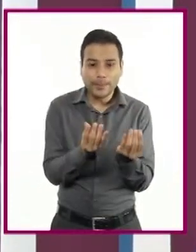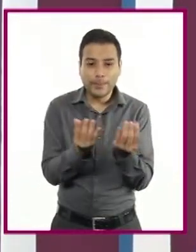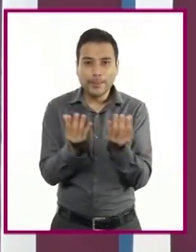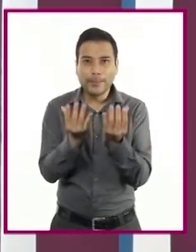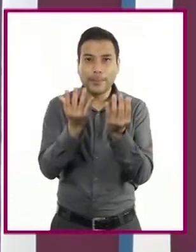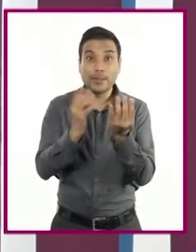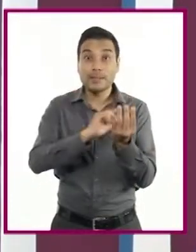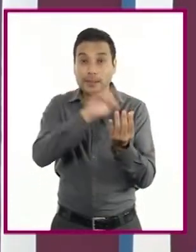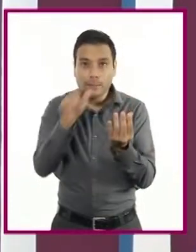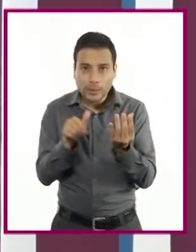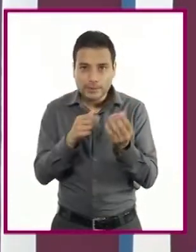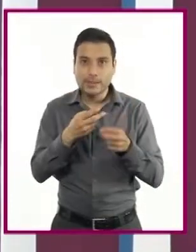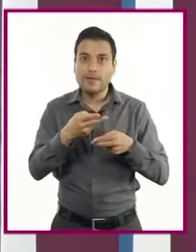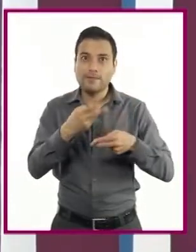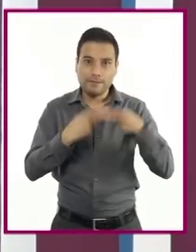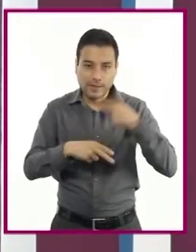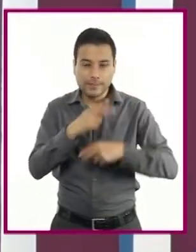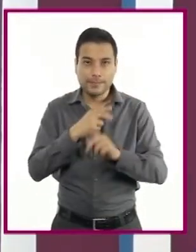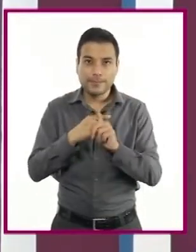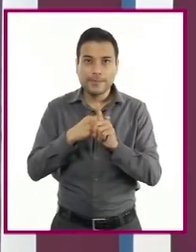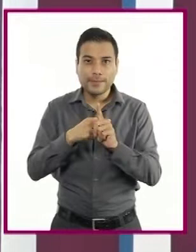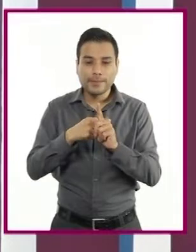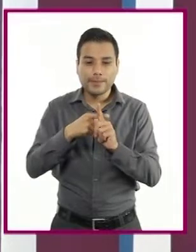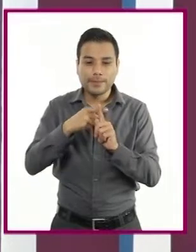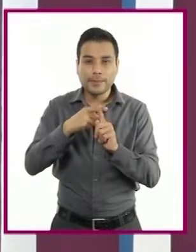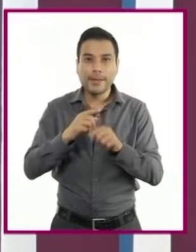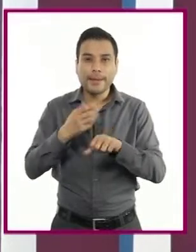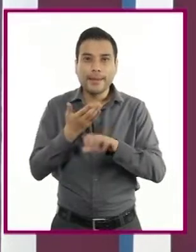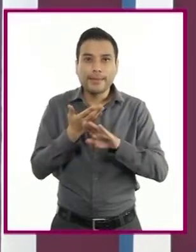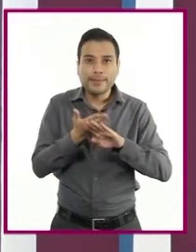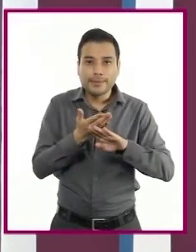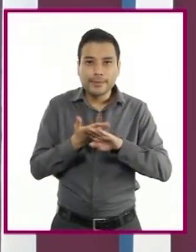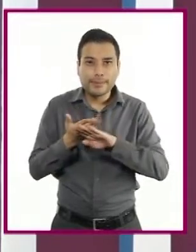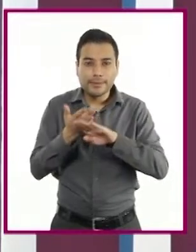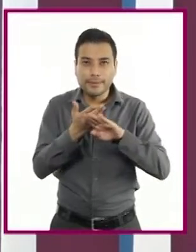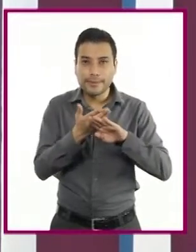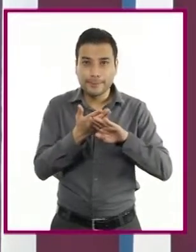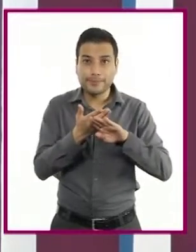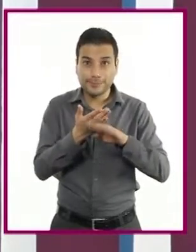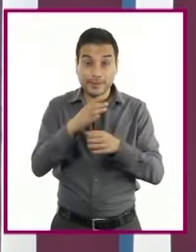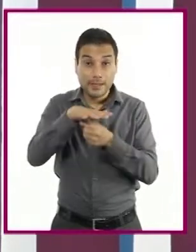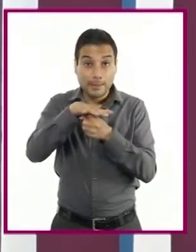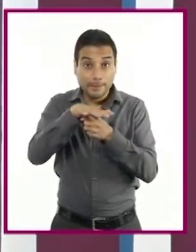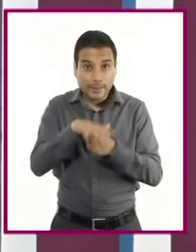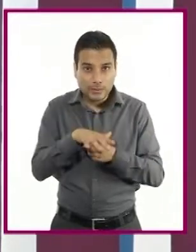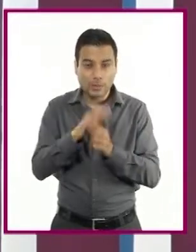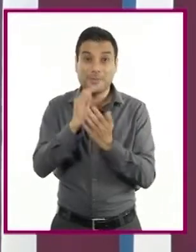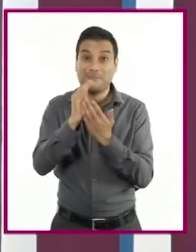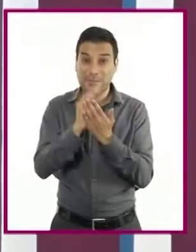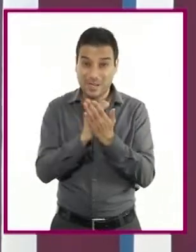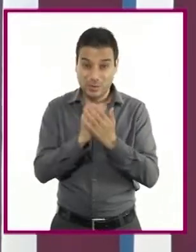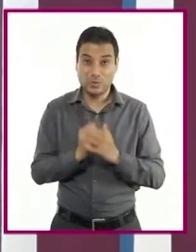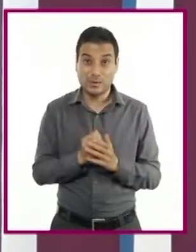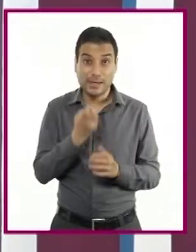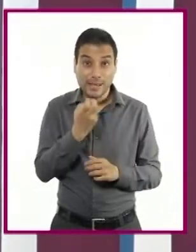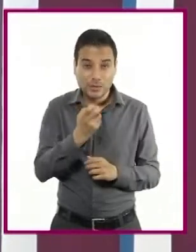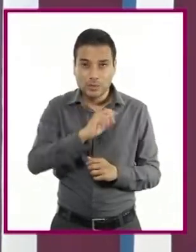evaporación, aumenta la humedad relativa en el aire y disminuye la presión, con lo que se generan